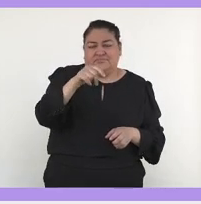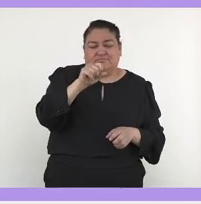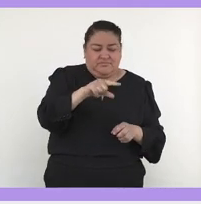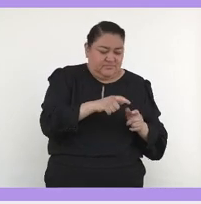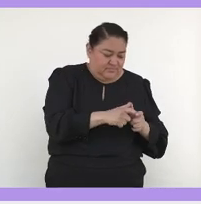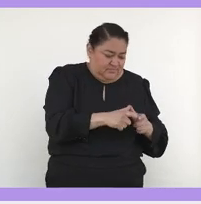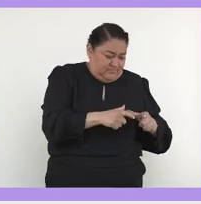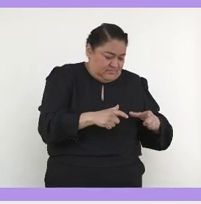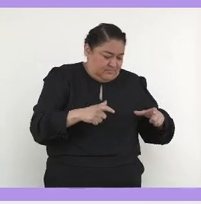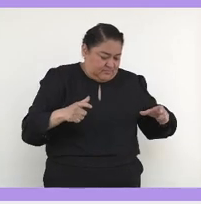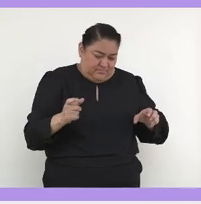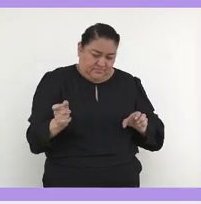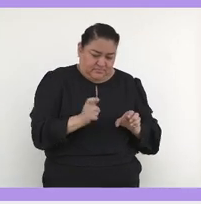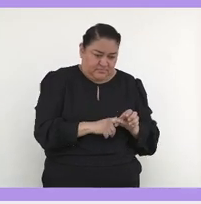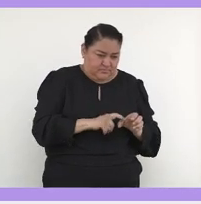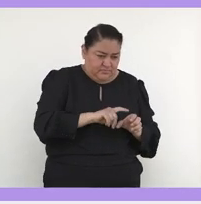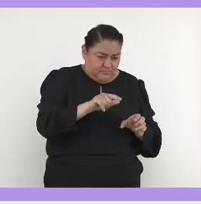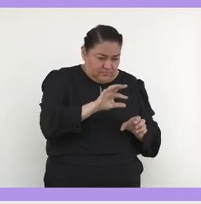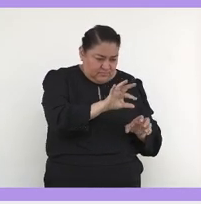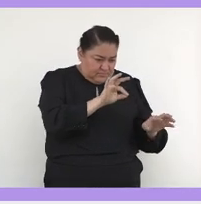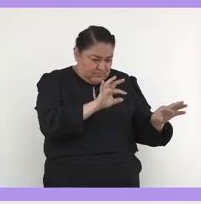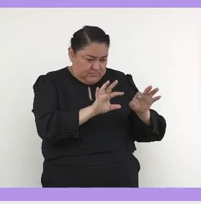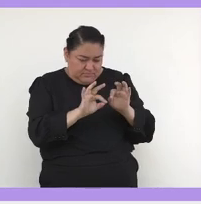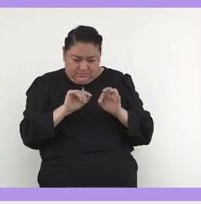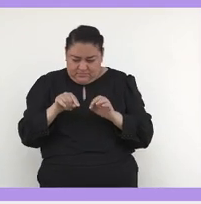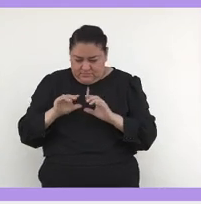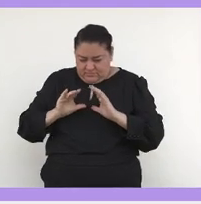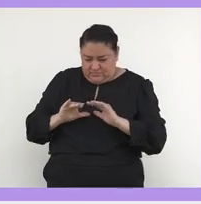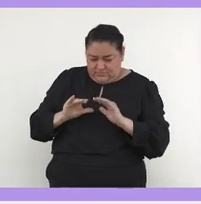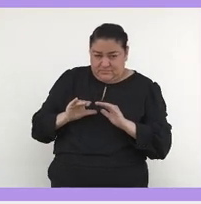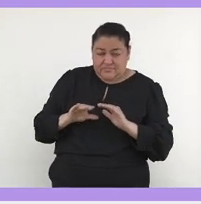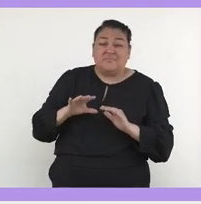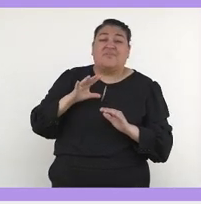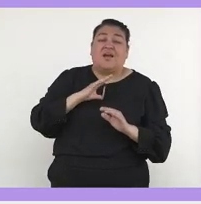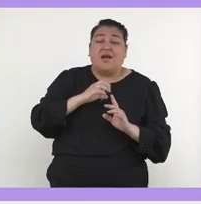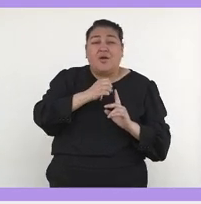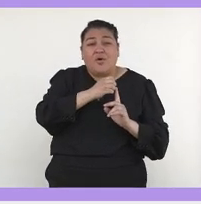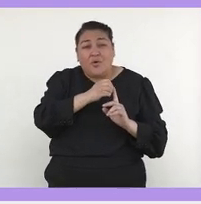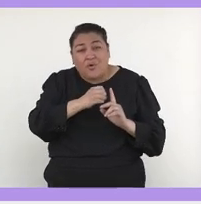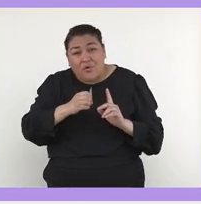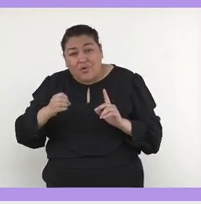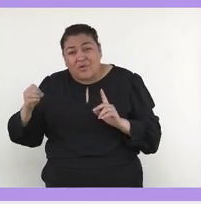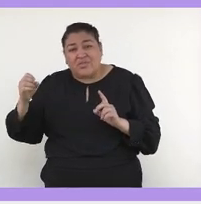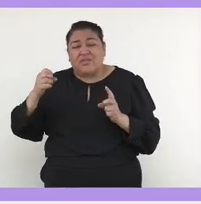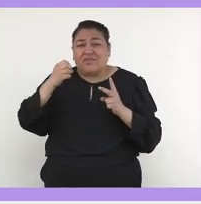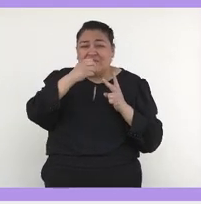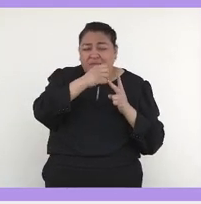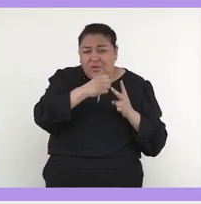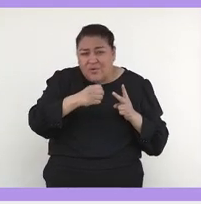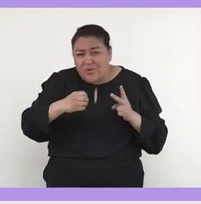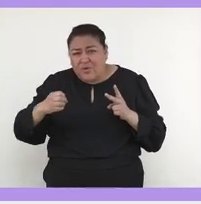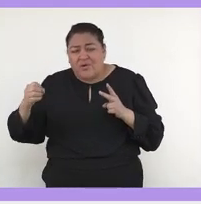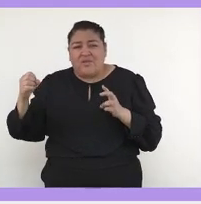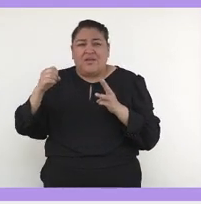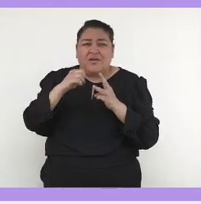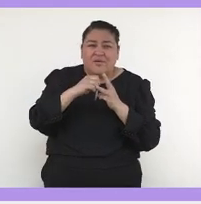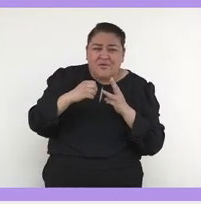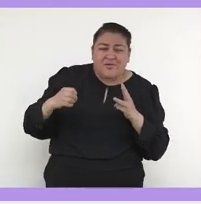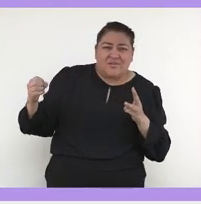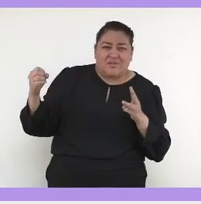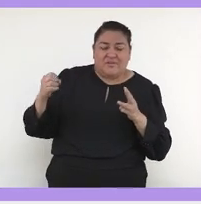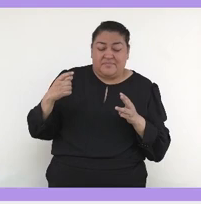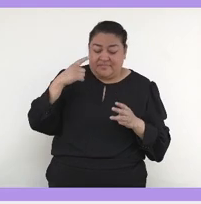conscientes de que es un proceso y e ir paso a paso paso firme porque no